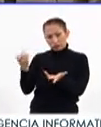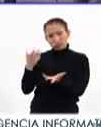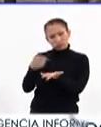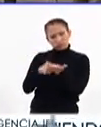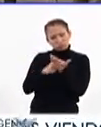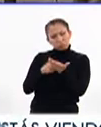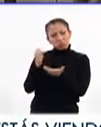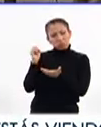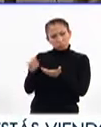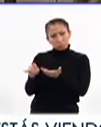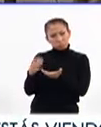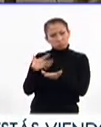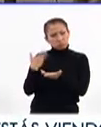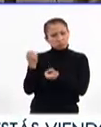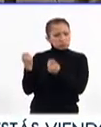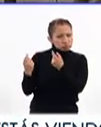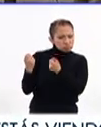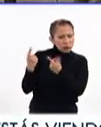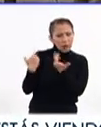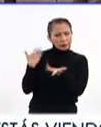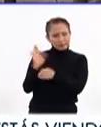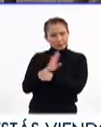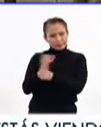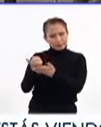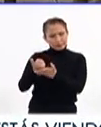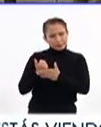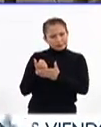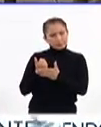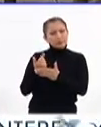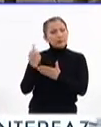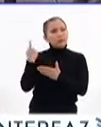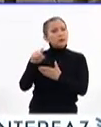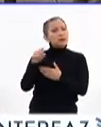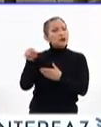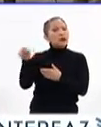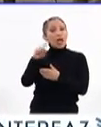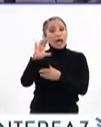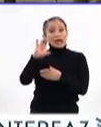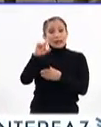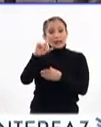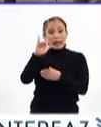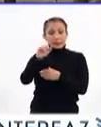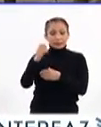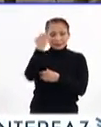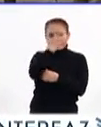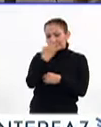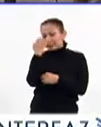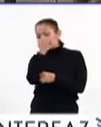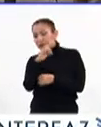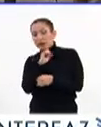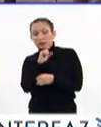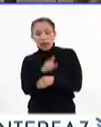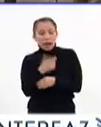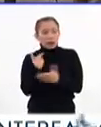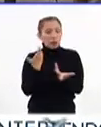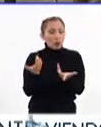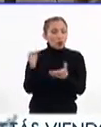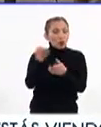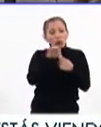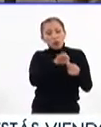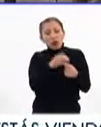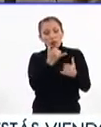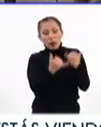ofrecieron darnos ciertos beneficios en el sentido de clínicas, de tener tryouts para que